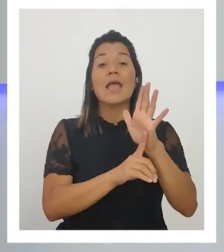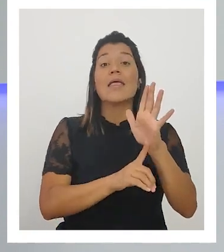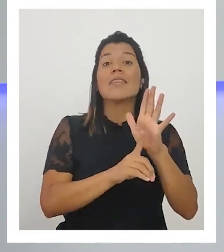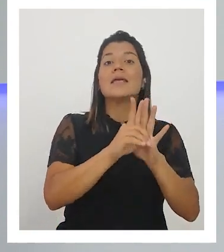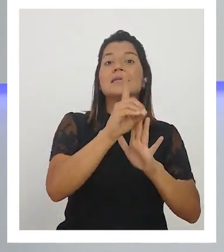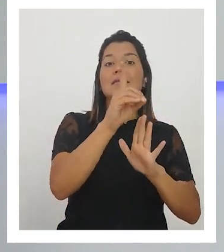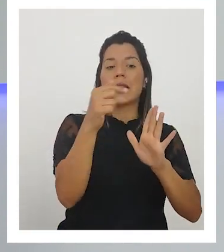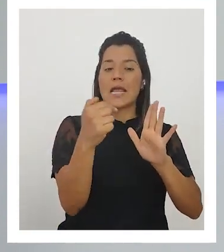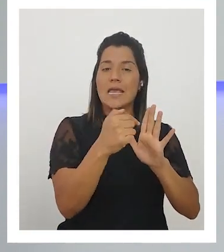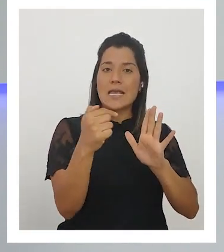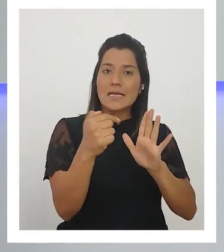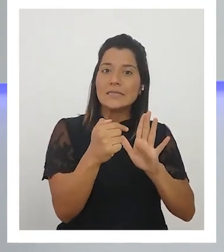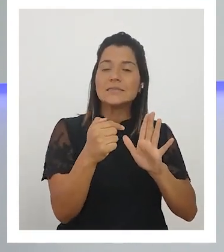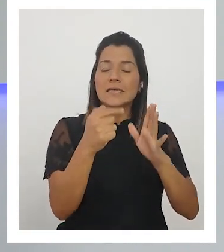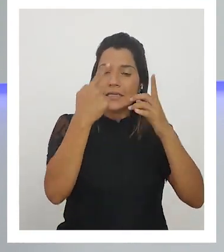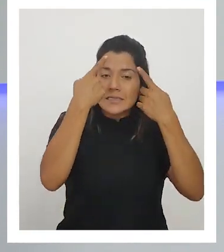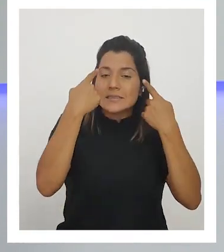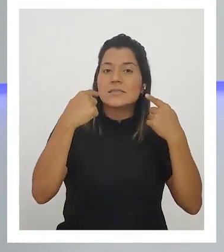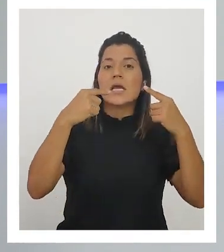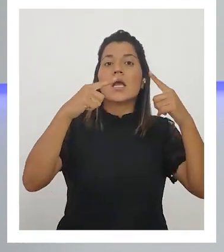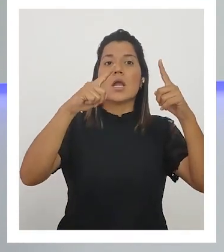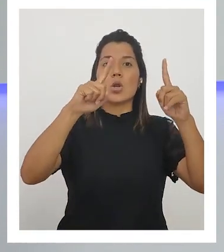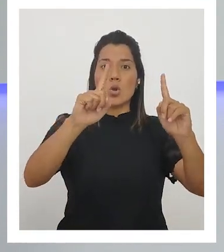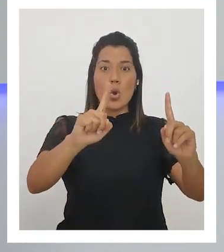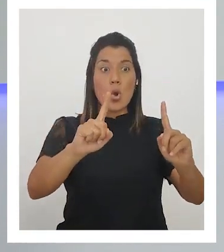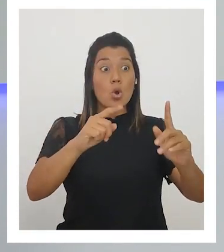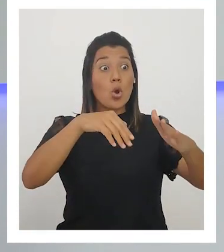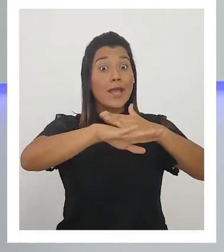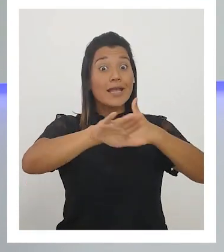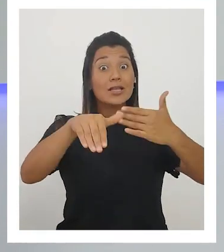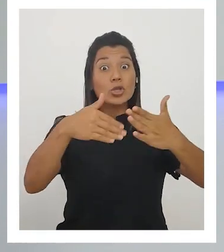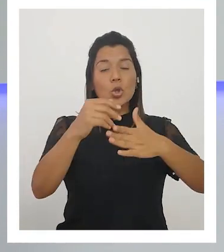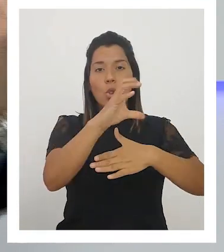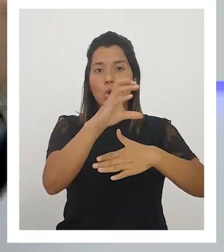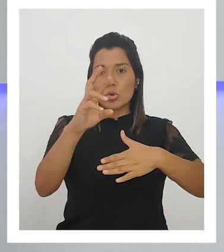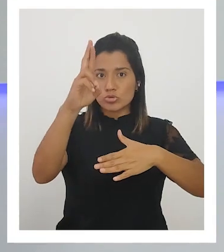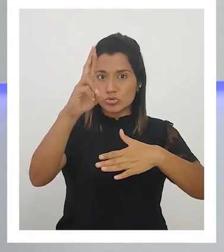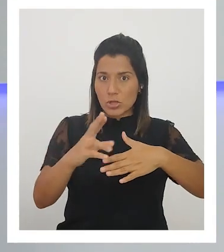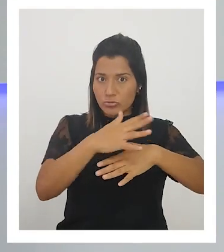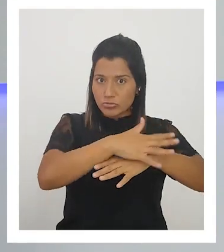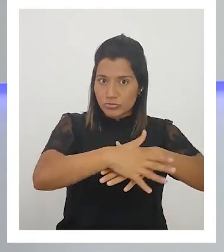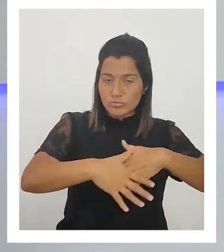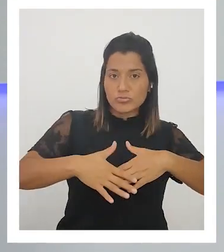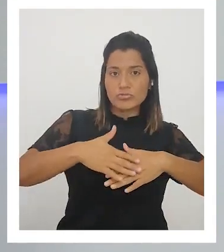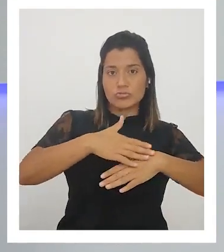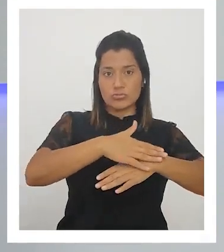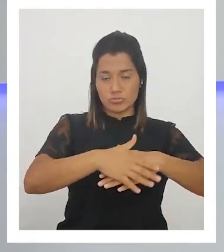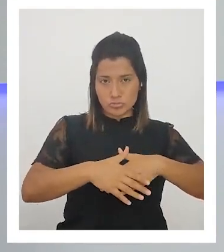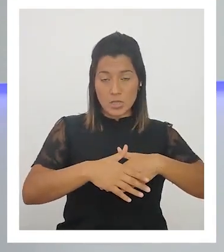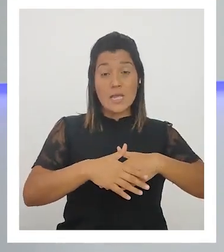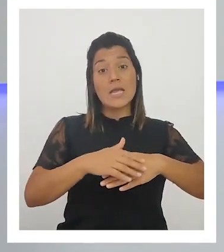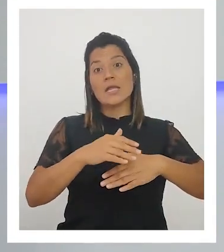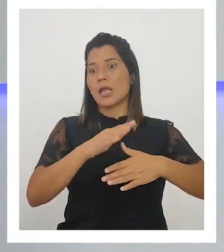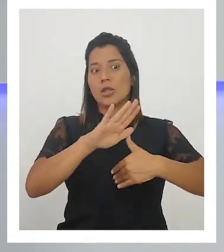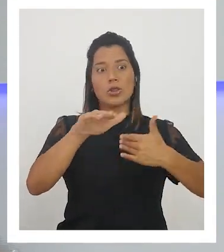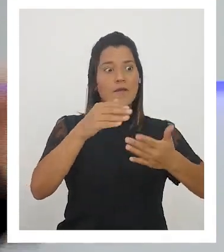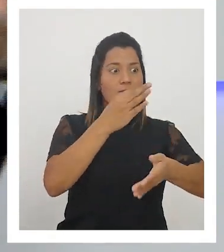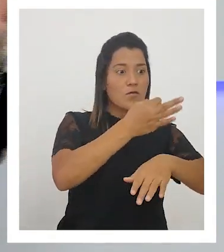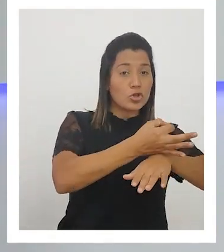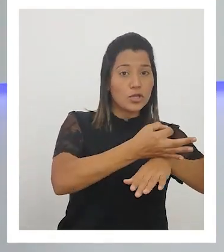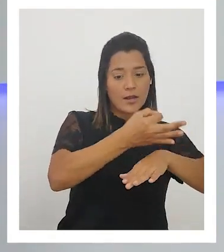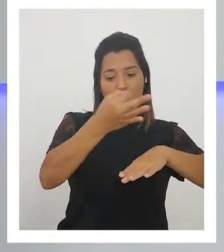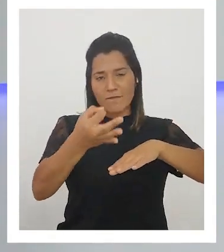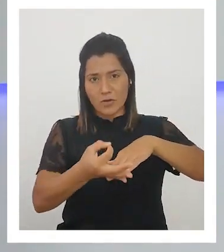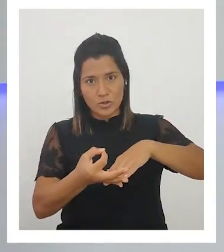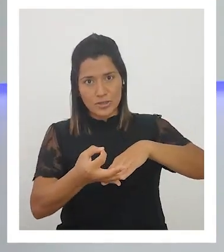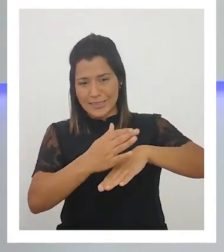se genere y se lleve a todo el territorio nacional, de costa a costa y de frontera a frontera, que no